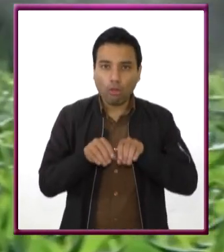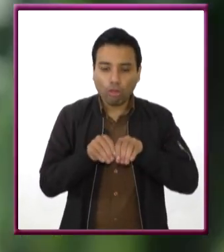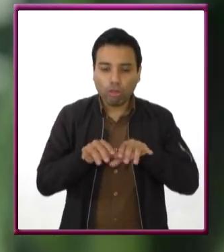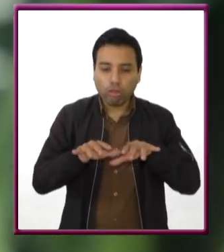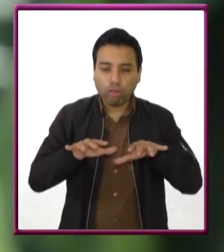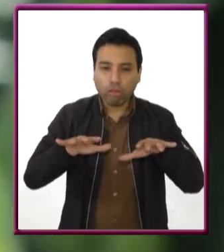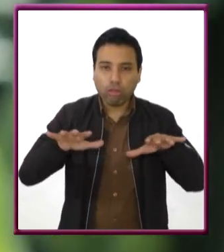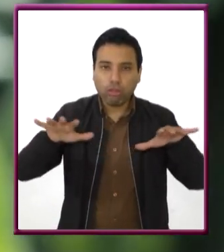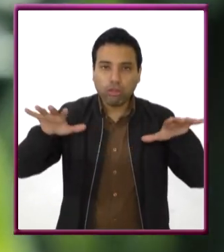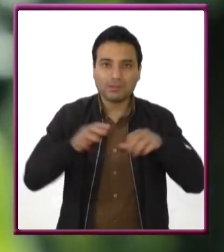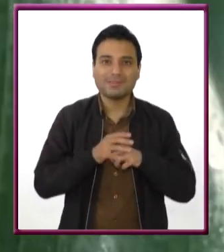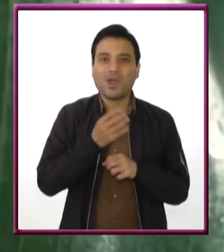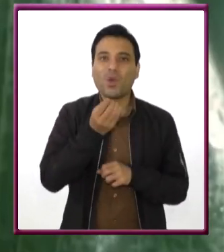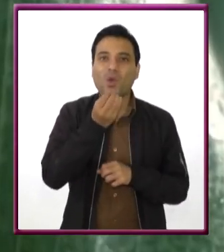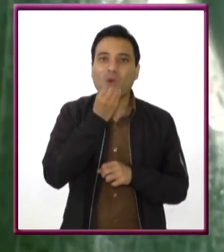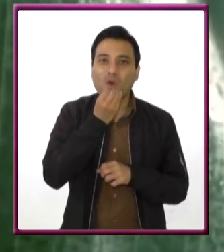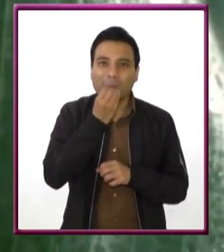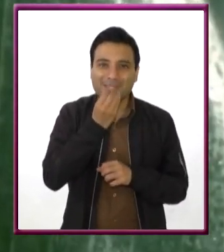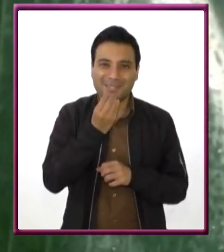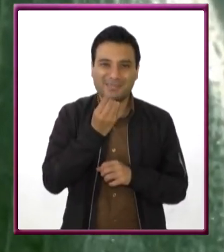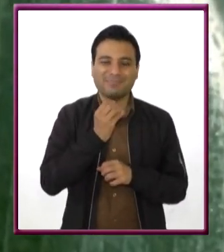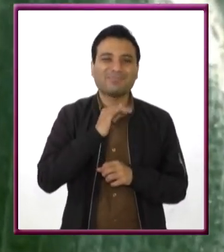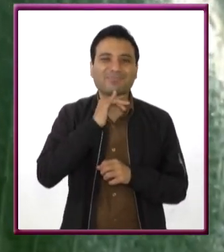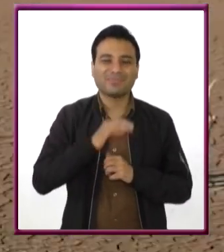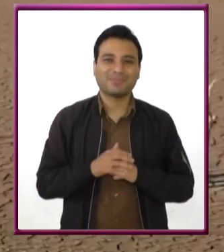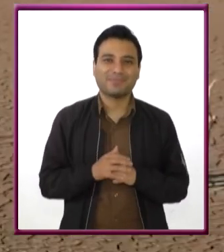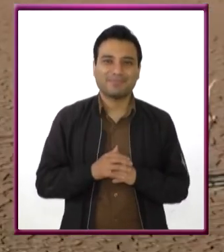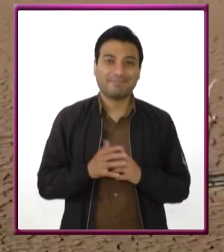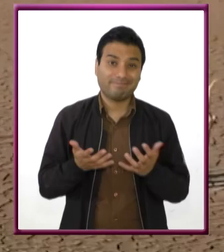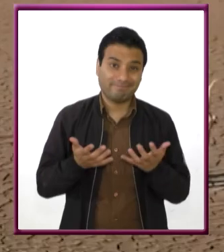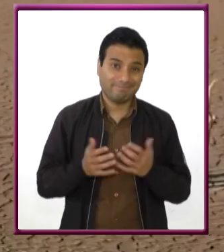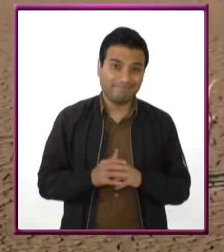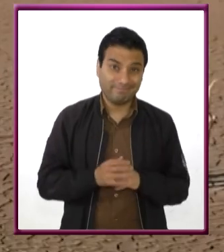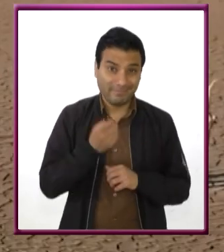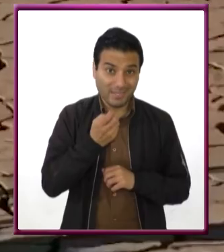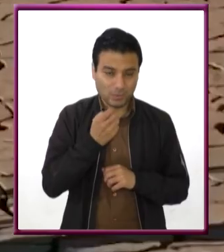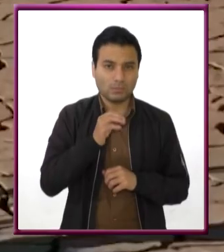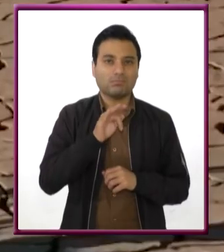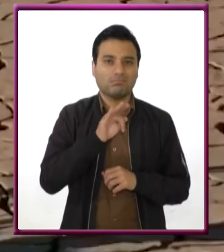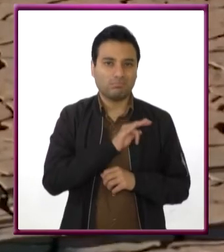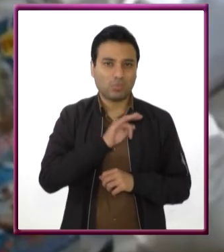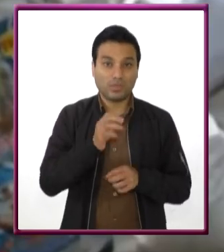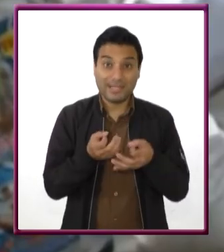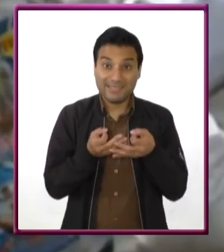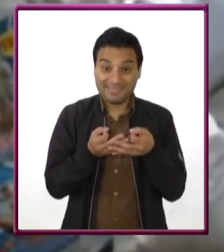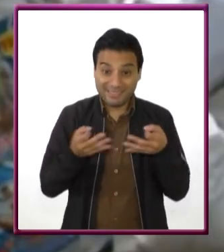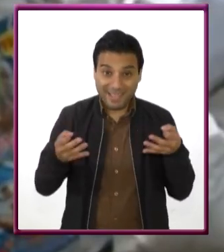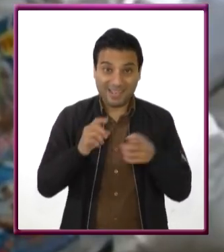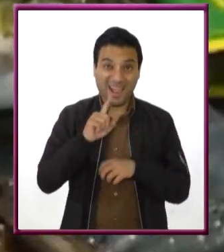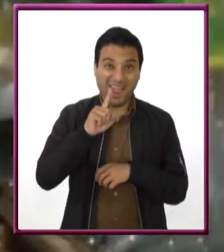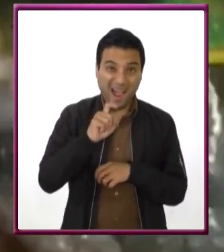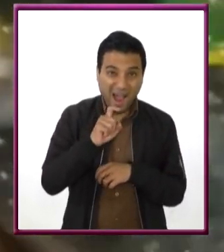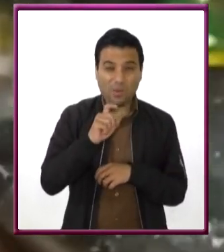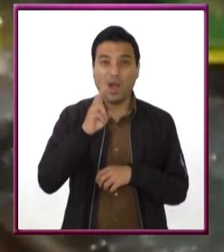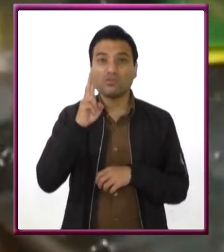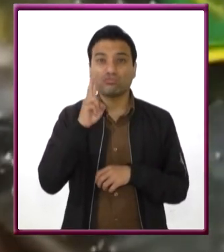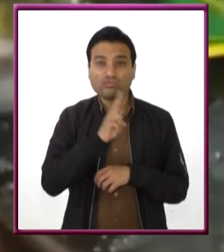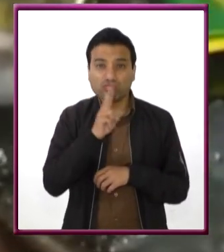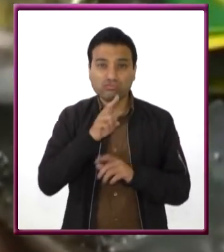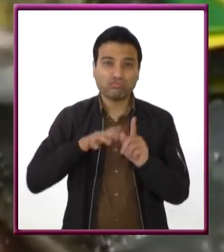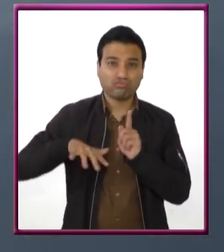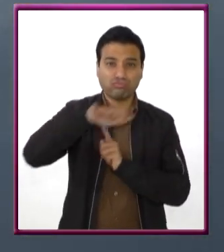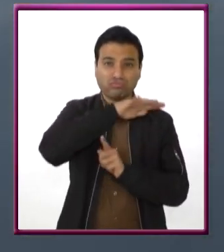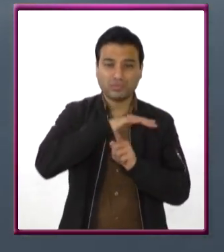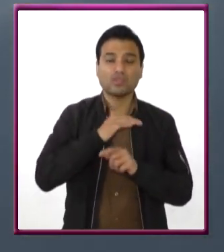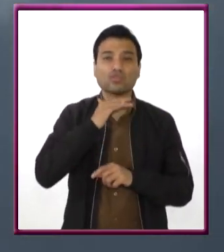humano. Tanto estas sustancias como los residuos pueden llegar a contaminar los suelos, el agua y el medio ambiente, y